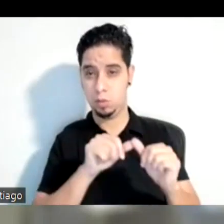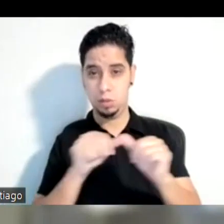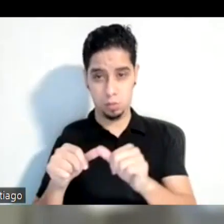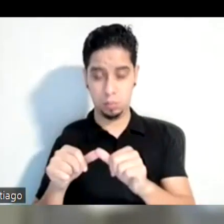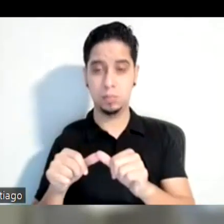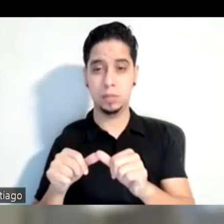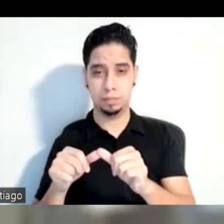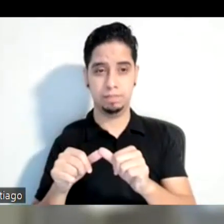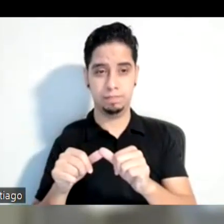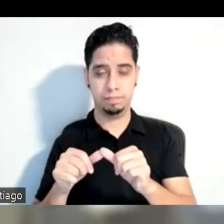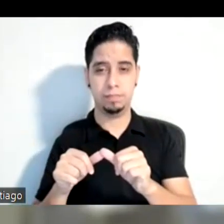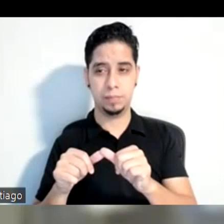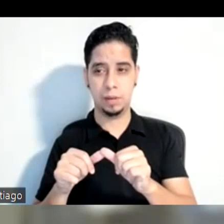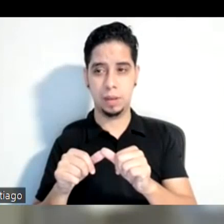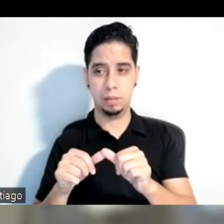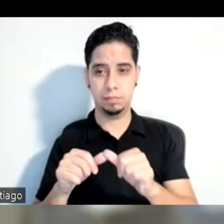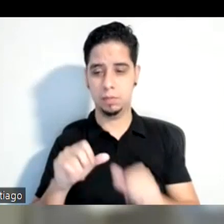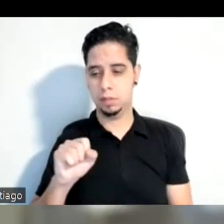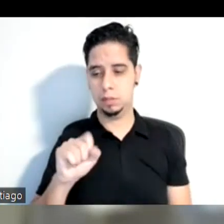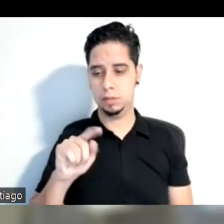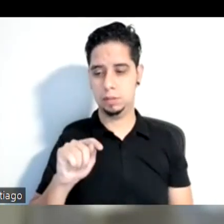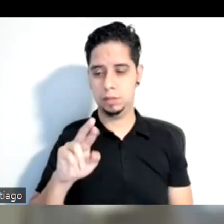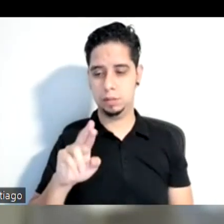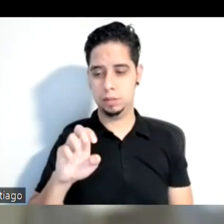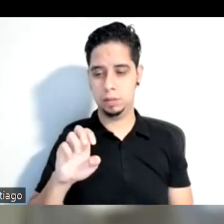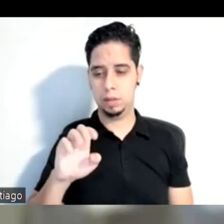streaming de Apple, ¿verdad? Para aquellos que la quieran ver.